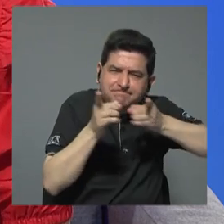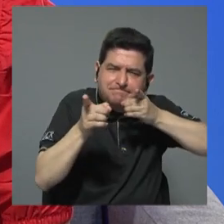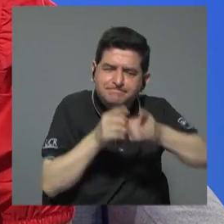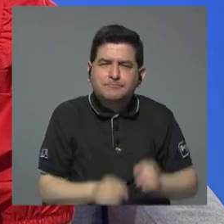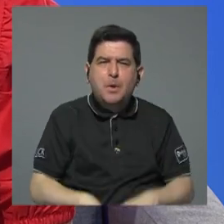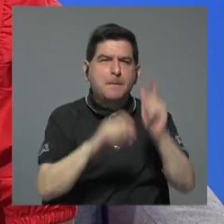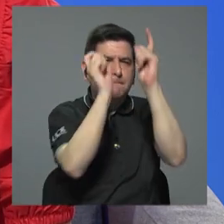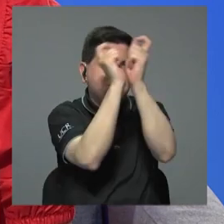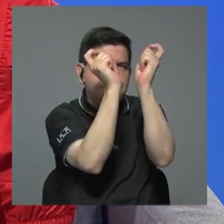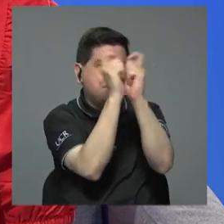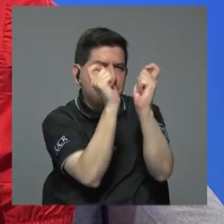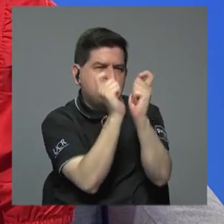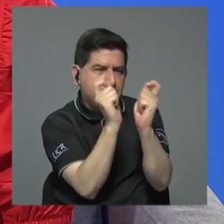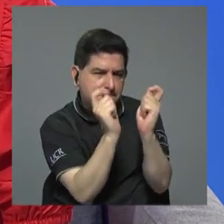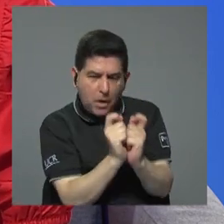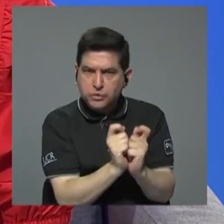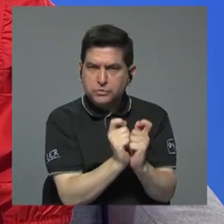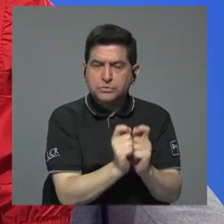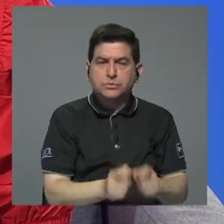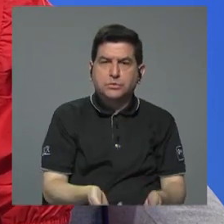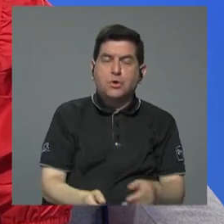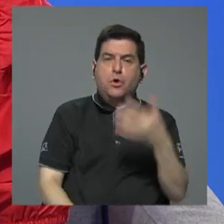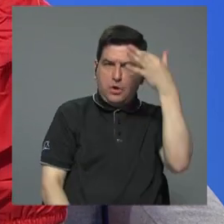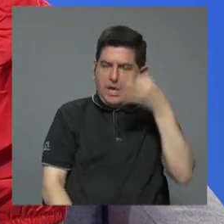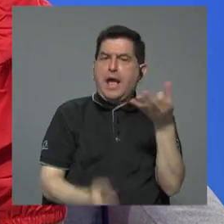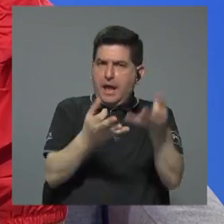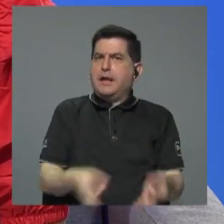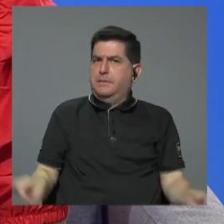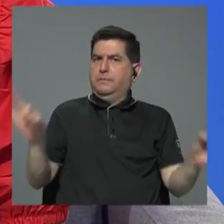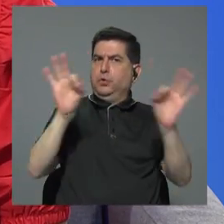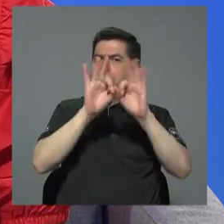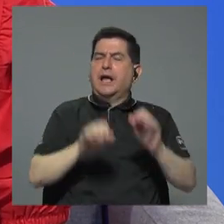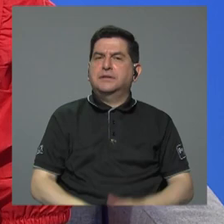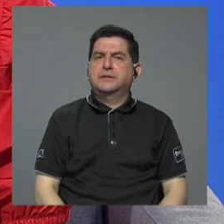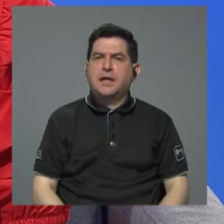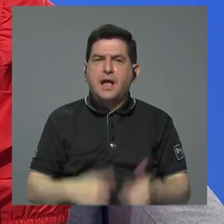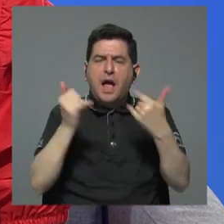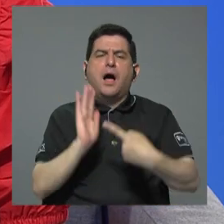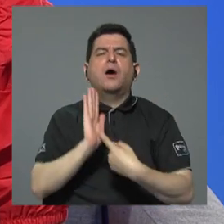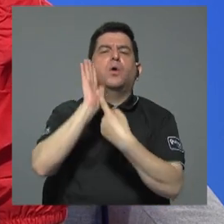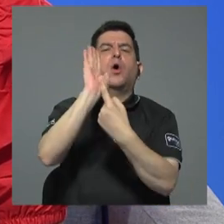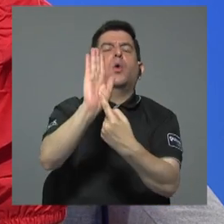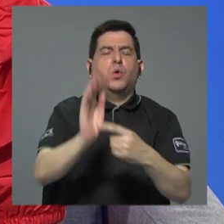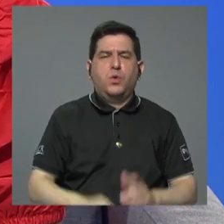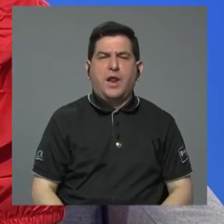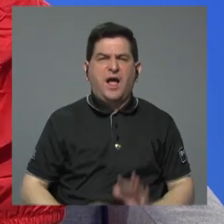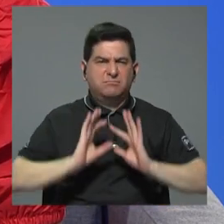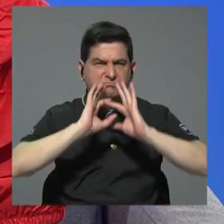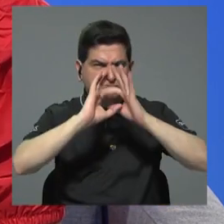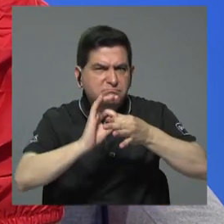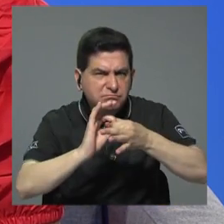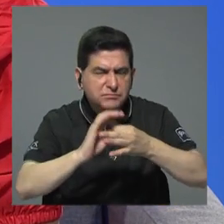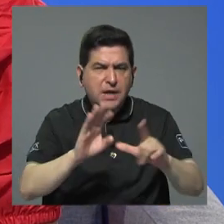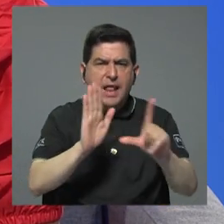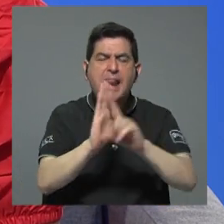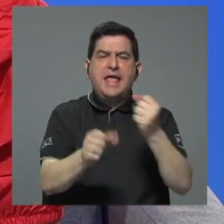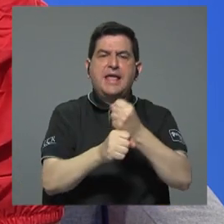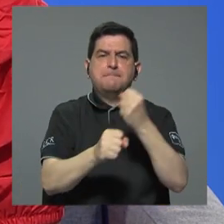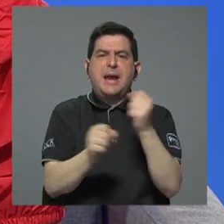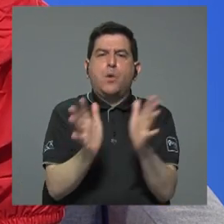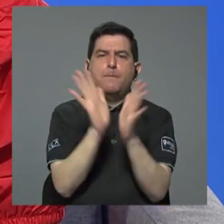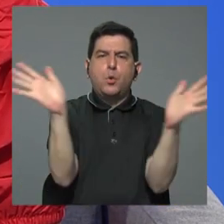con detalles que creemos muy importante, es esta que van a ver a continuación y que está relacionada con la Ley de Empleo